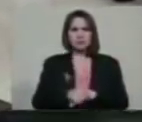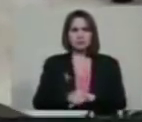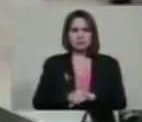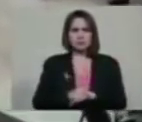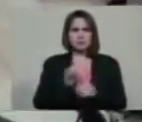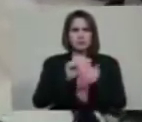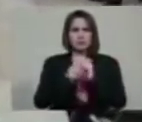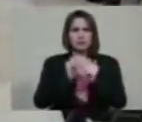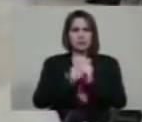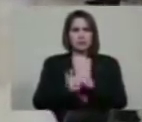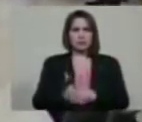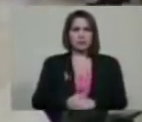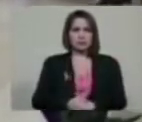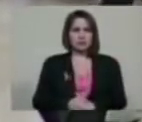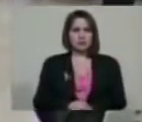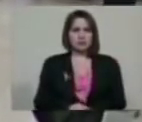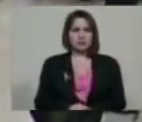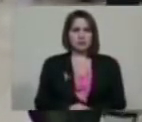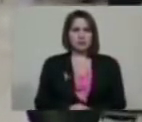Deporte.